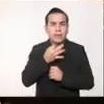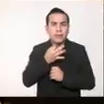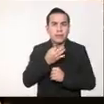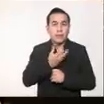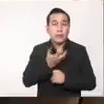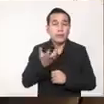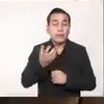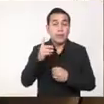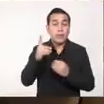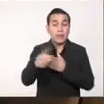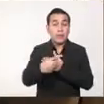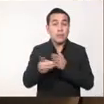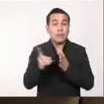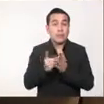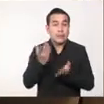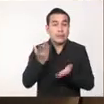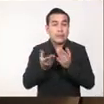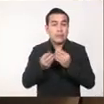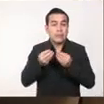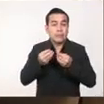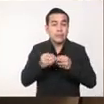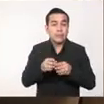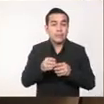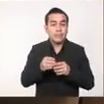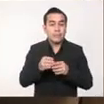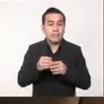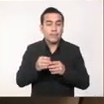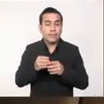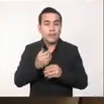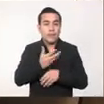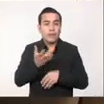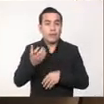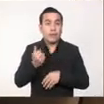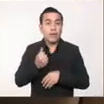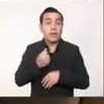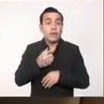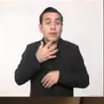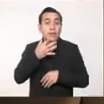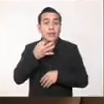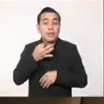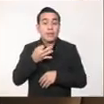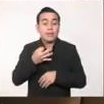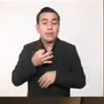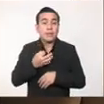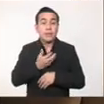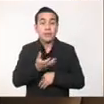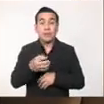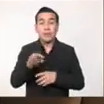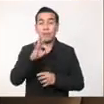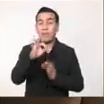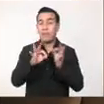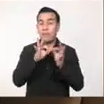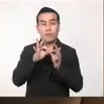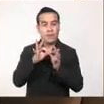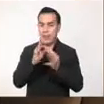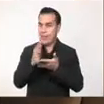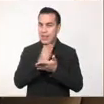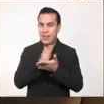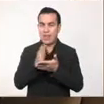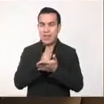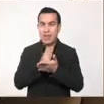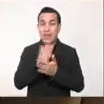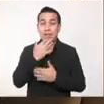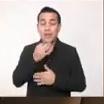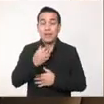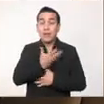diputados, pero fue muy bueno. Es decir, dentro de lo perfecto que no existe, fue